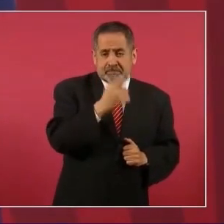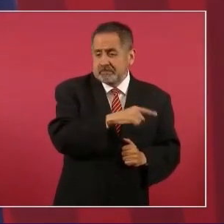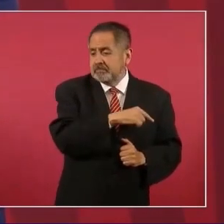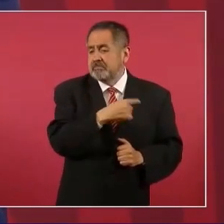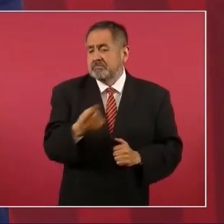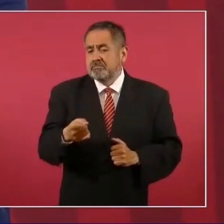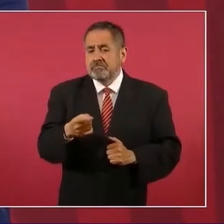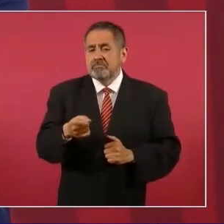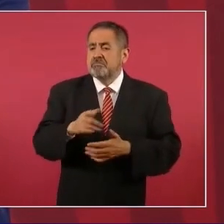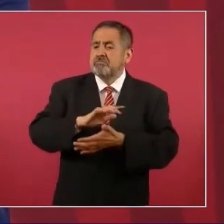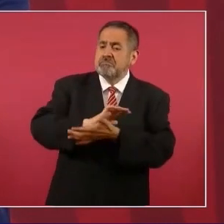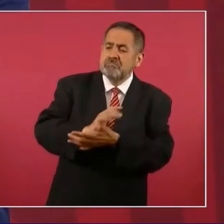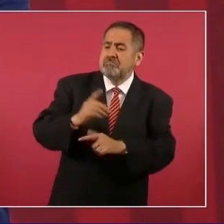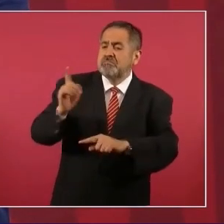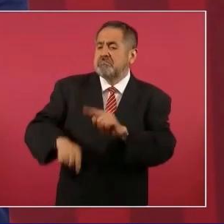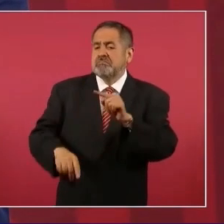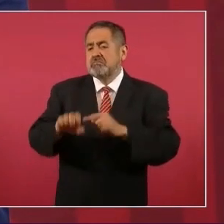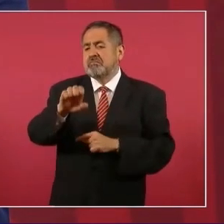con el ejido